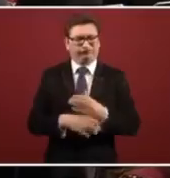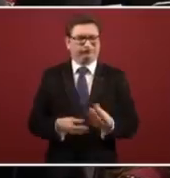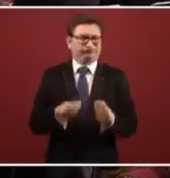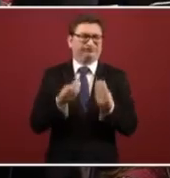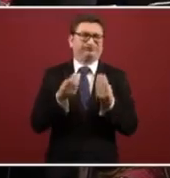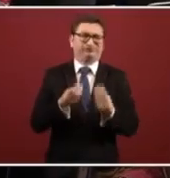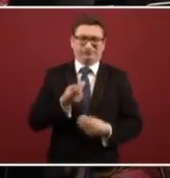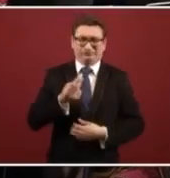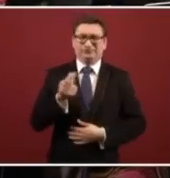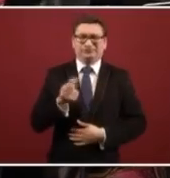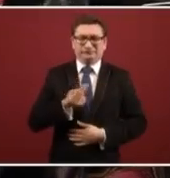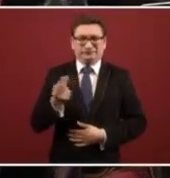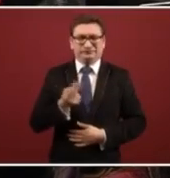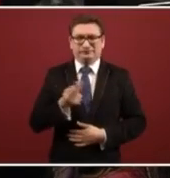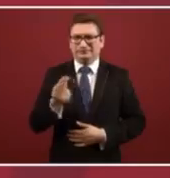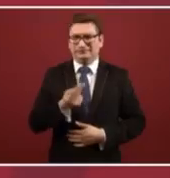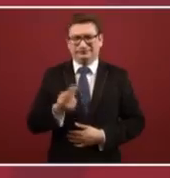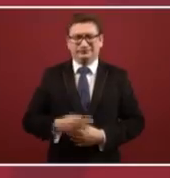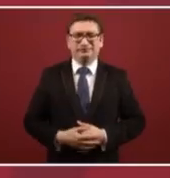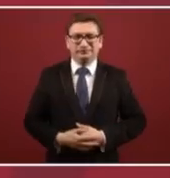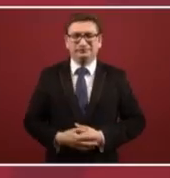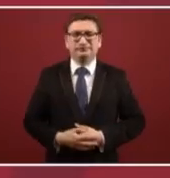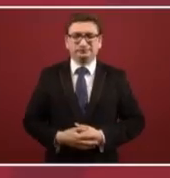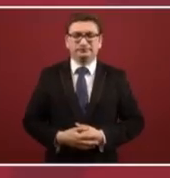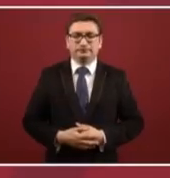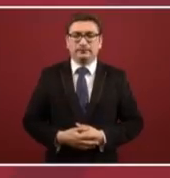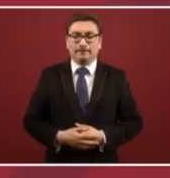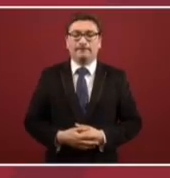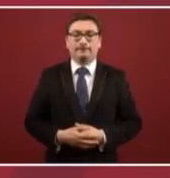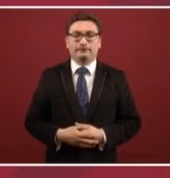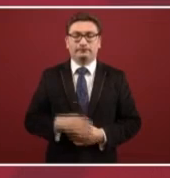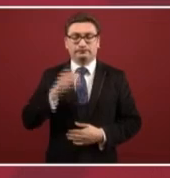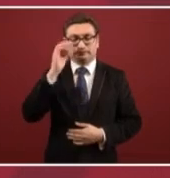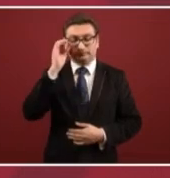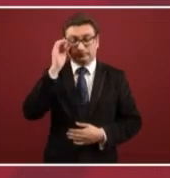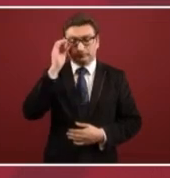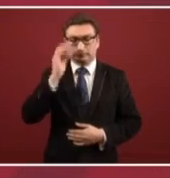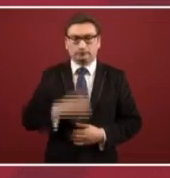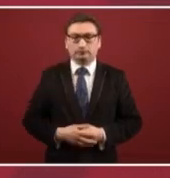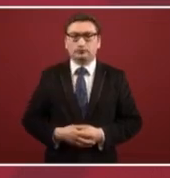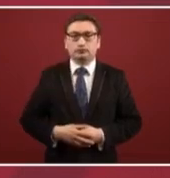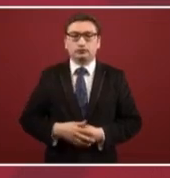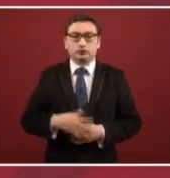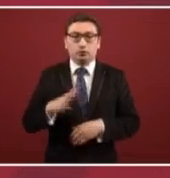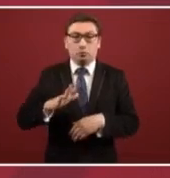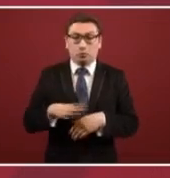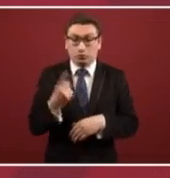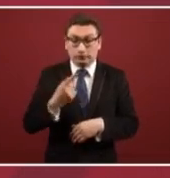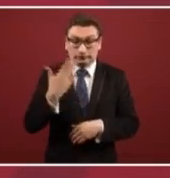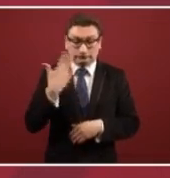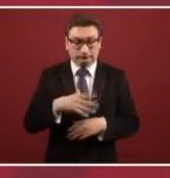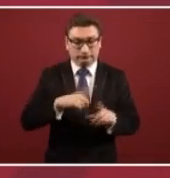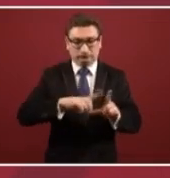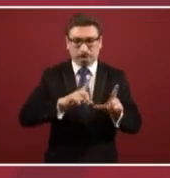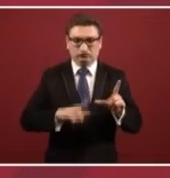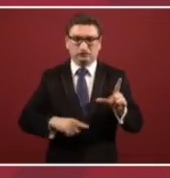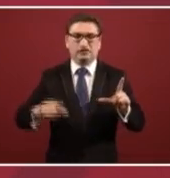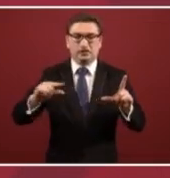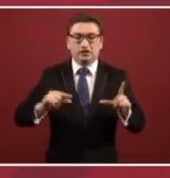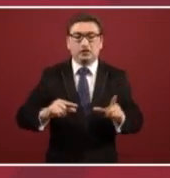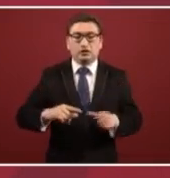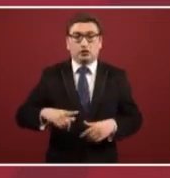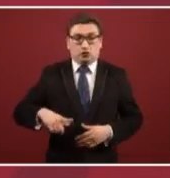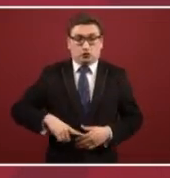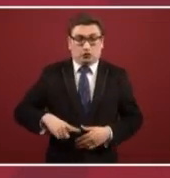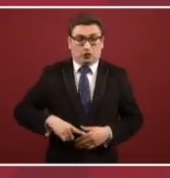agropecuario. Es mucha la demanda, porque es bastante el atraso, pero tenemos